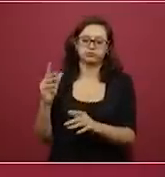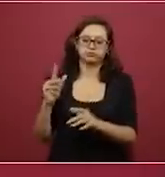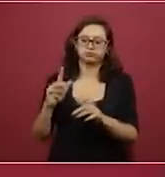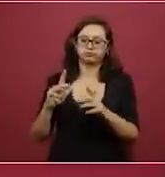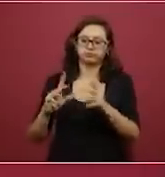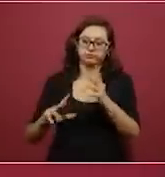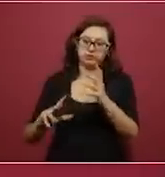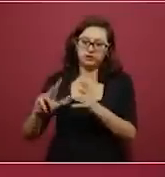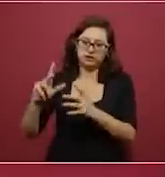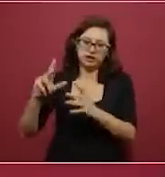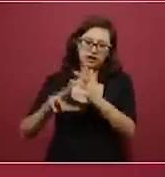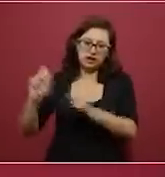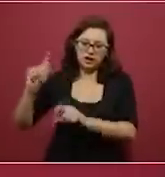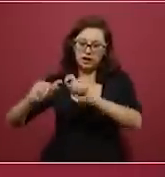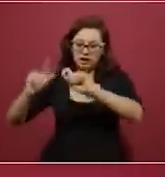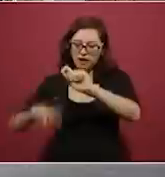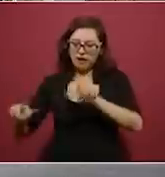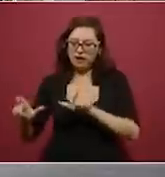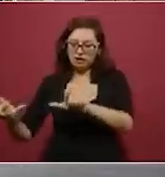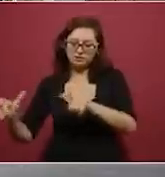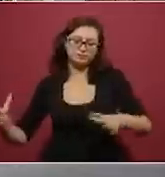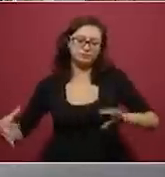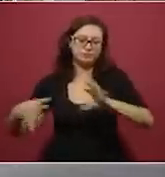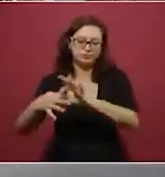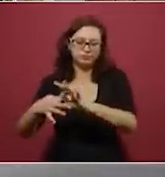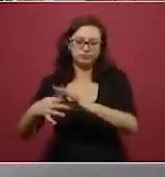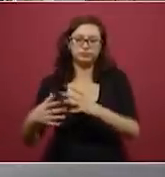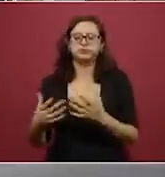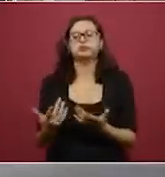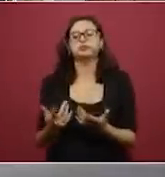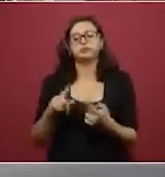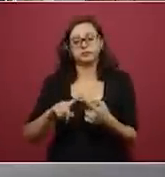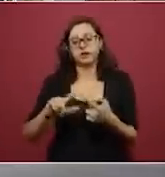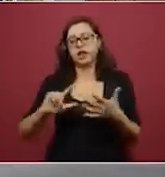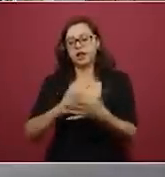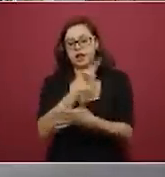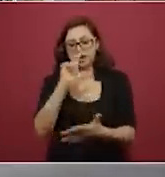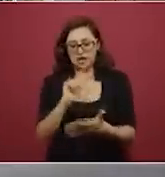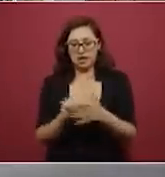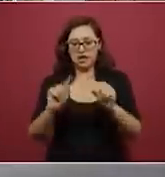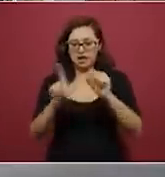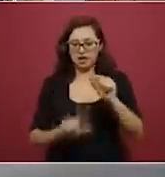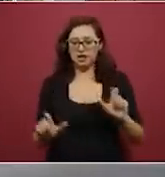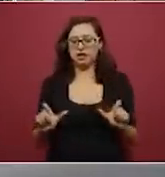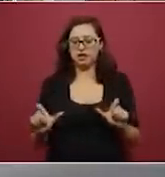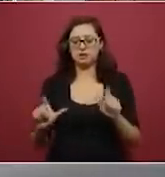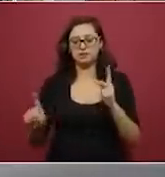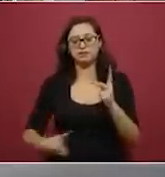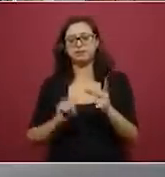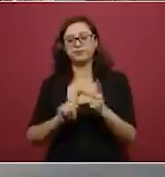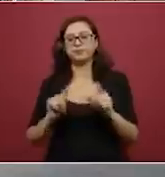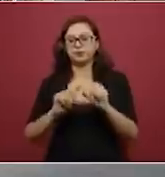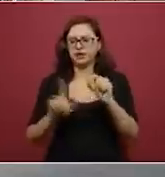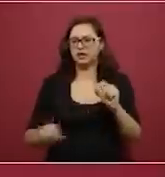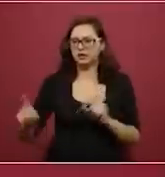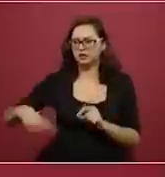legislativo de la guardia nacional está la ley de la guardia nacional la ley sobre el uso de la